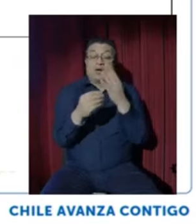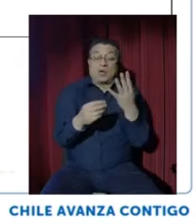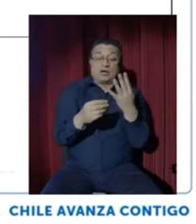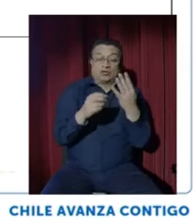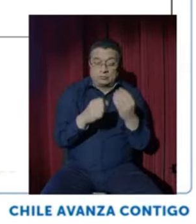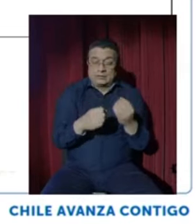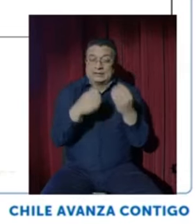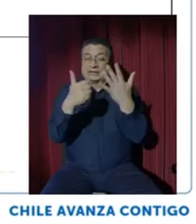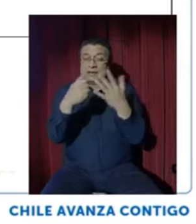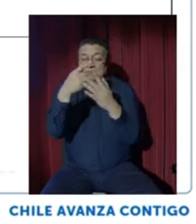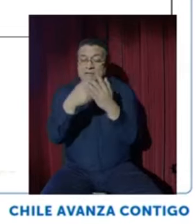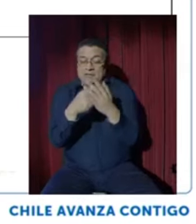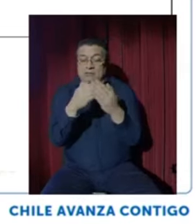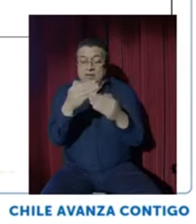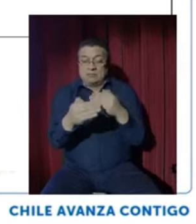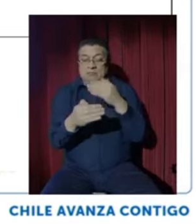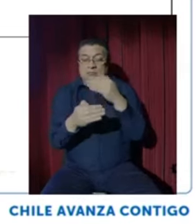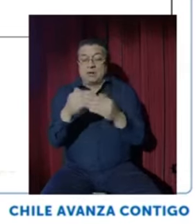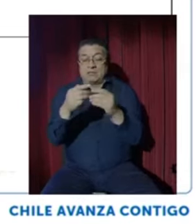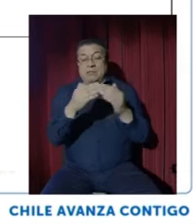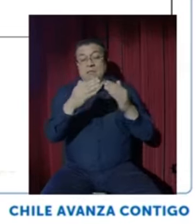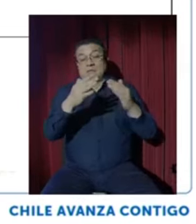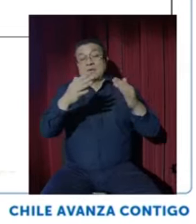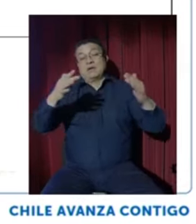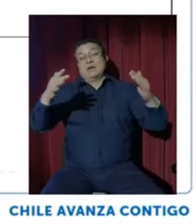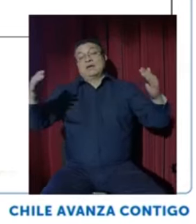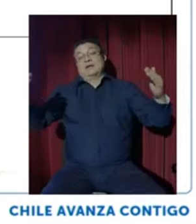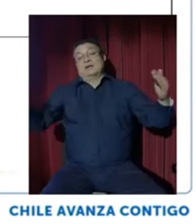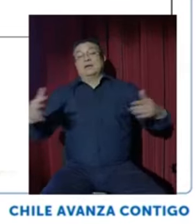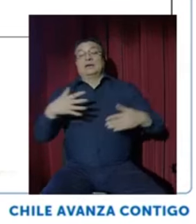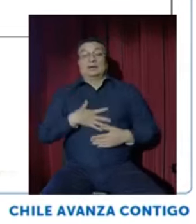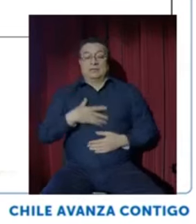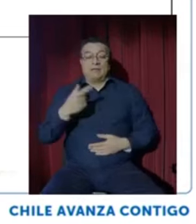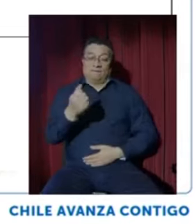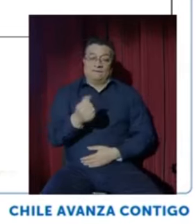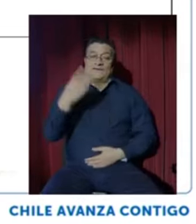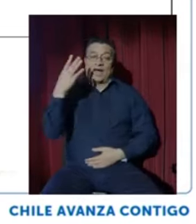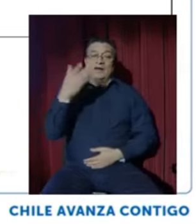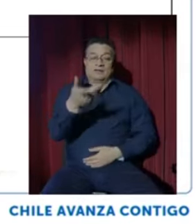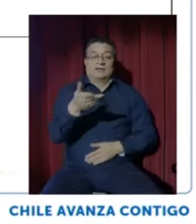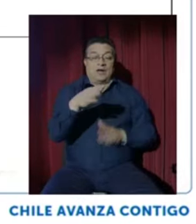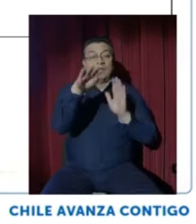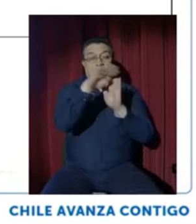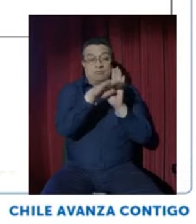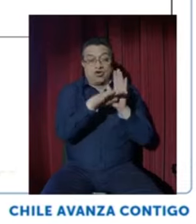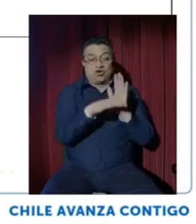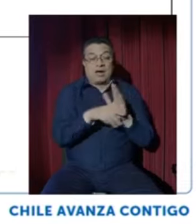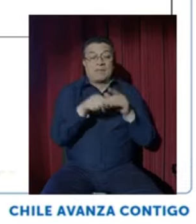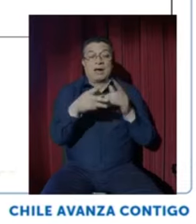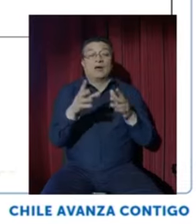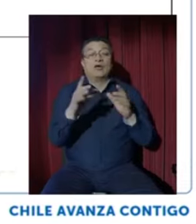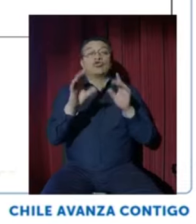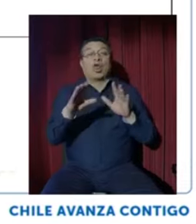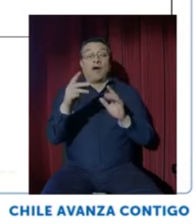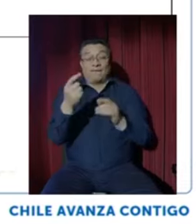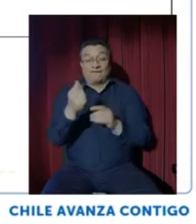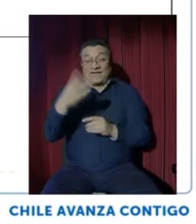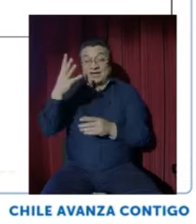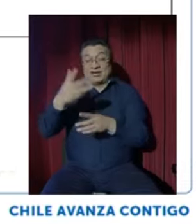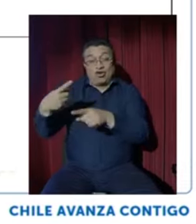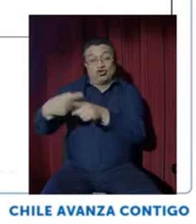seis meses y así vamos incrementando y hay un tremendo valor social que tiene Este programa no solo en el valor social de